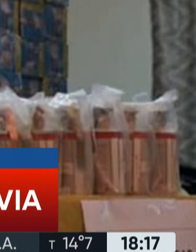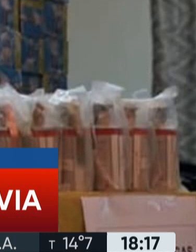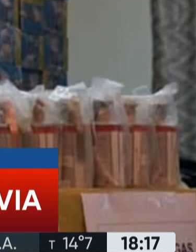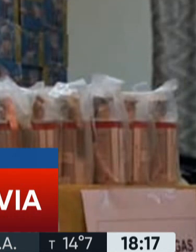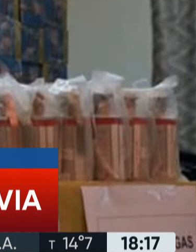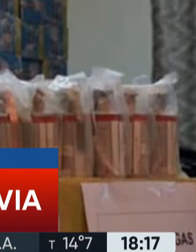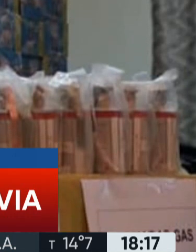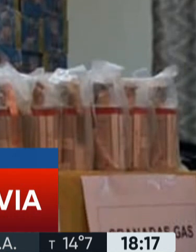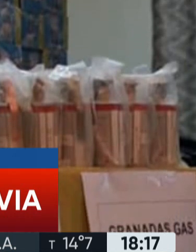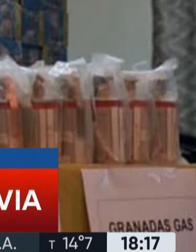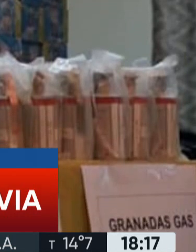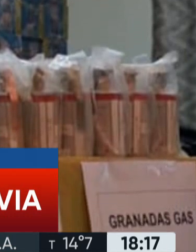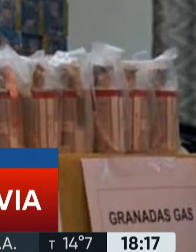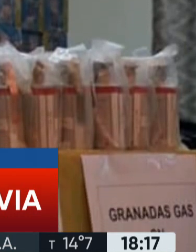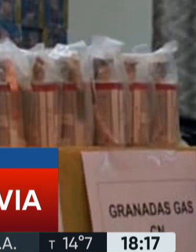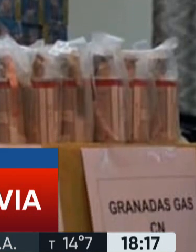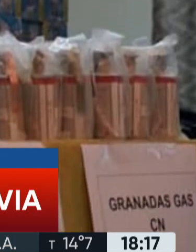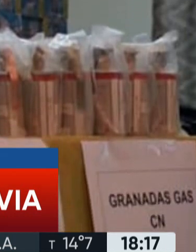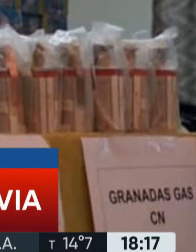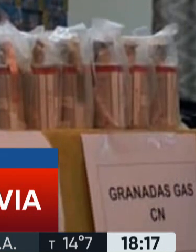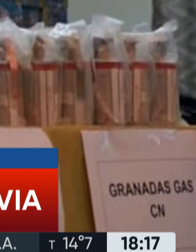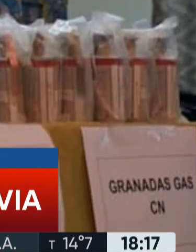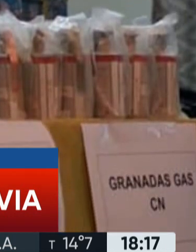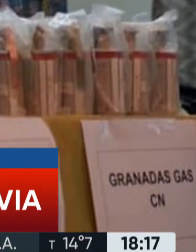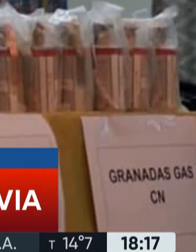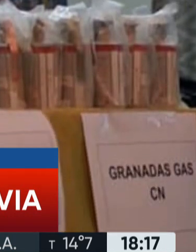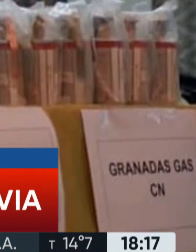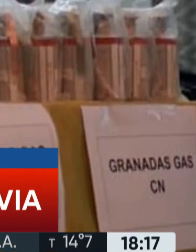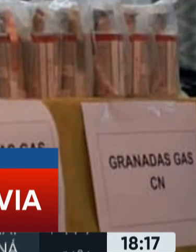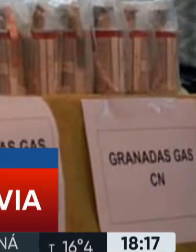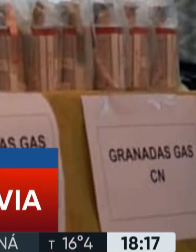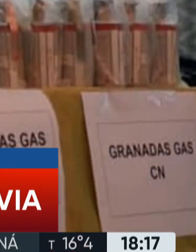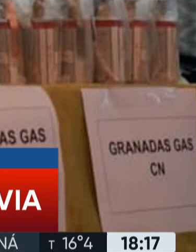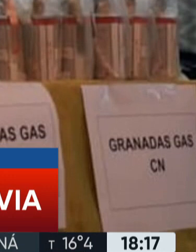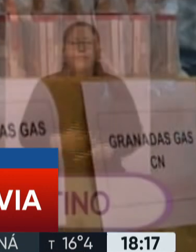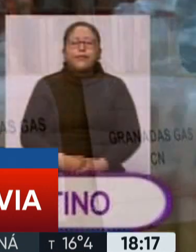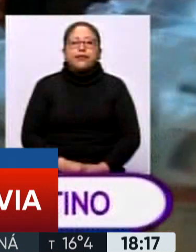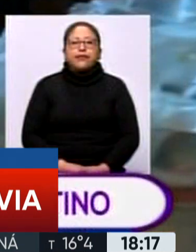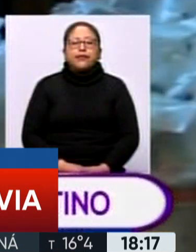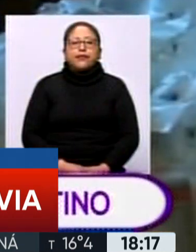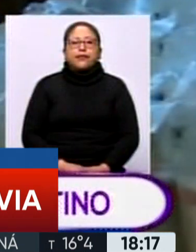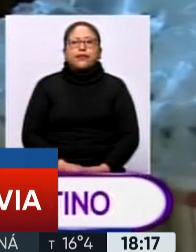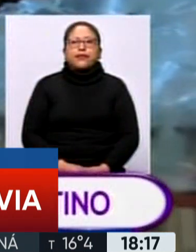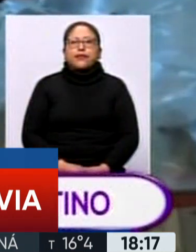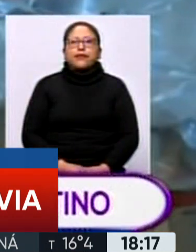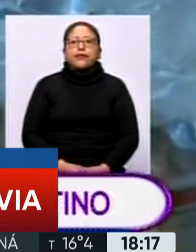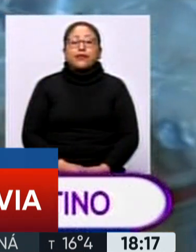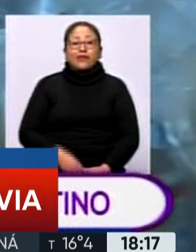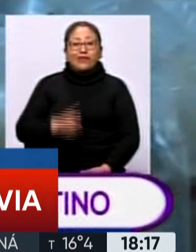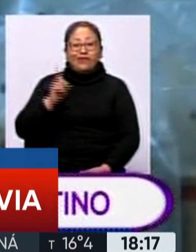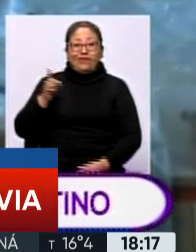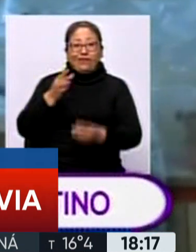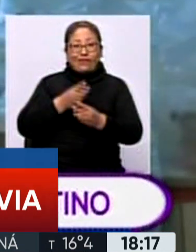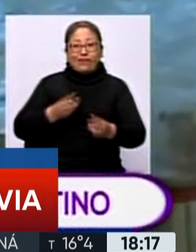como imputado en la causa por contrabando agravado a Bolivia durante la gestión de Cambiemos al comandante de gendarmería, Adolfo Héctor